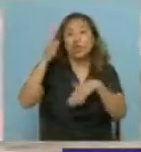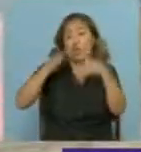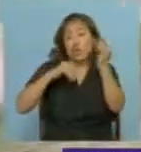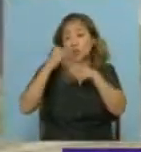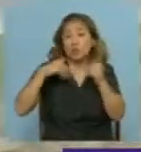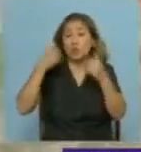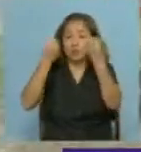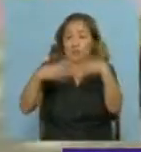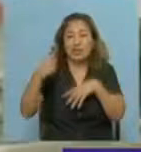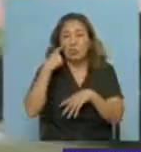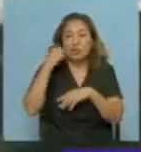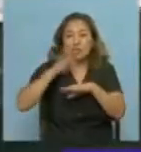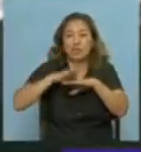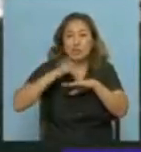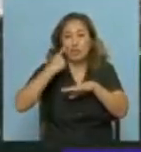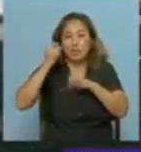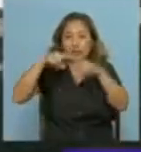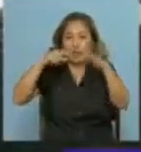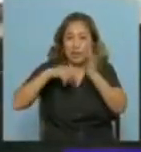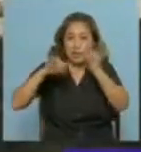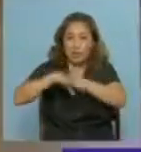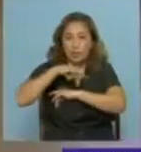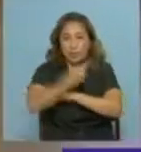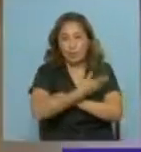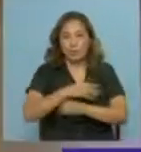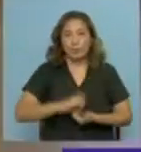que está encarando el municipio capitalino.